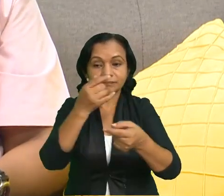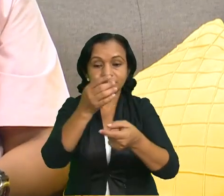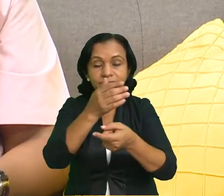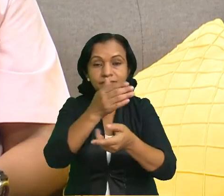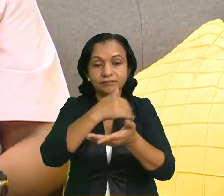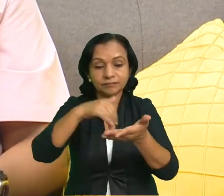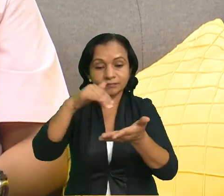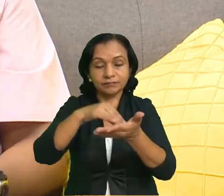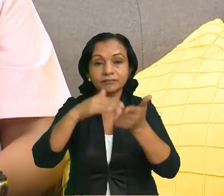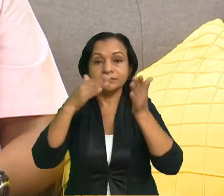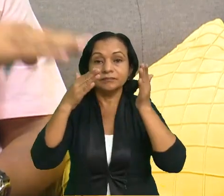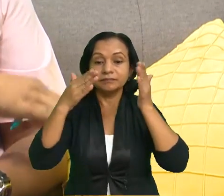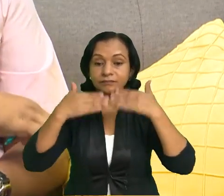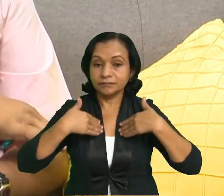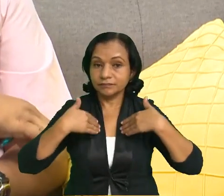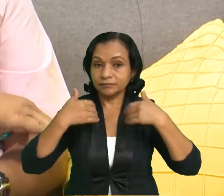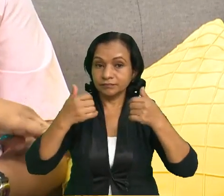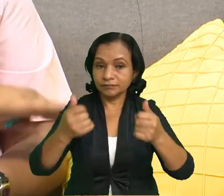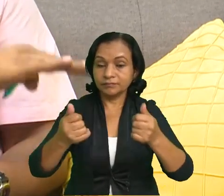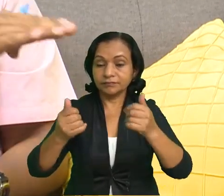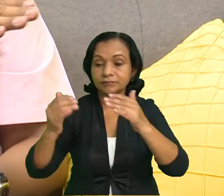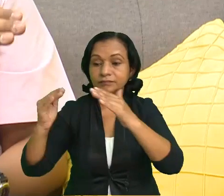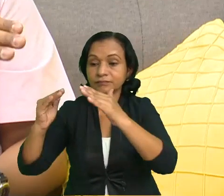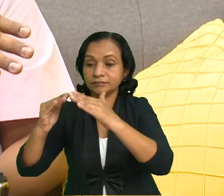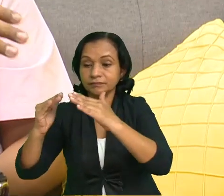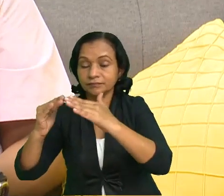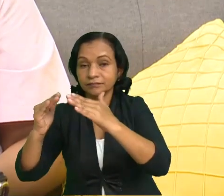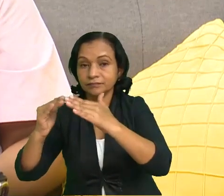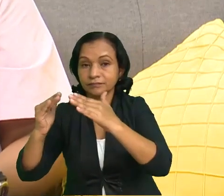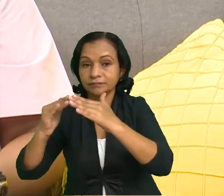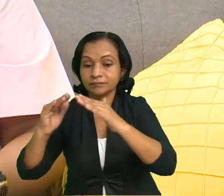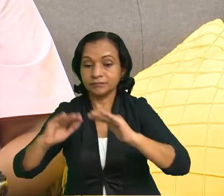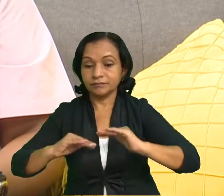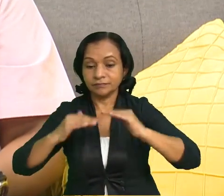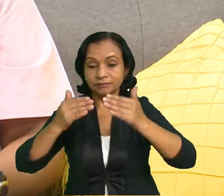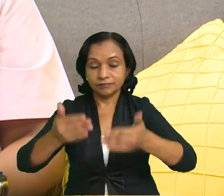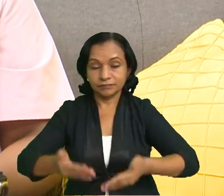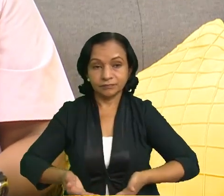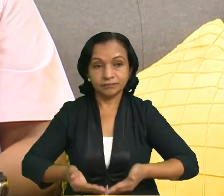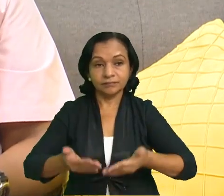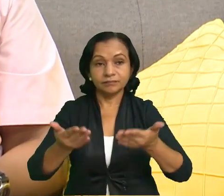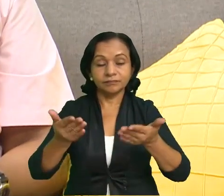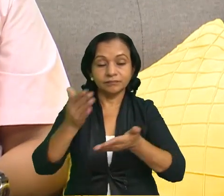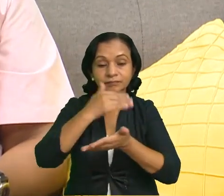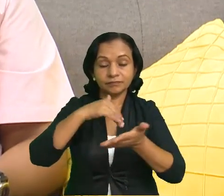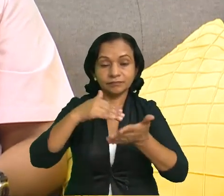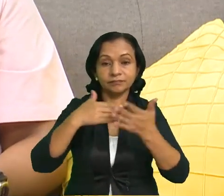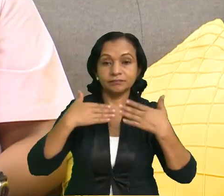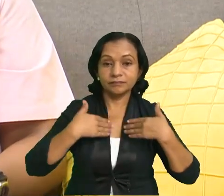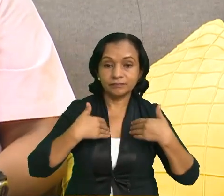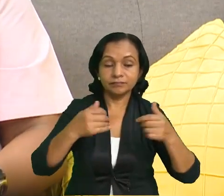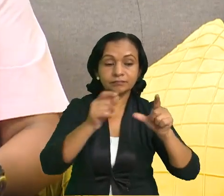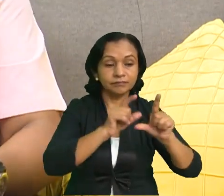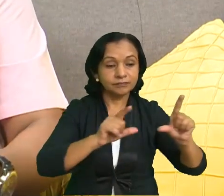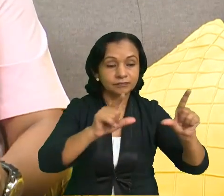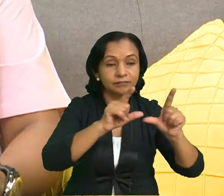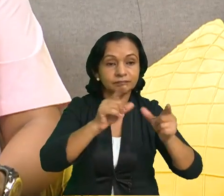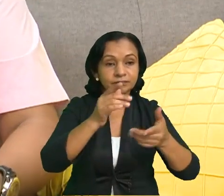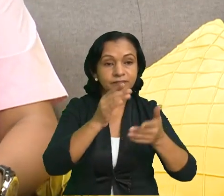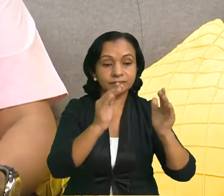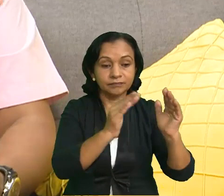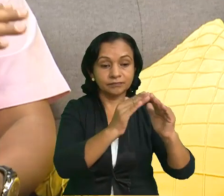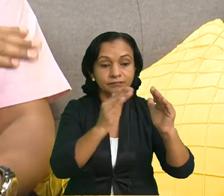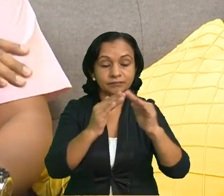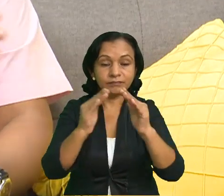atención primaria ya sea atención en la comunidad vía casa materna centro de salud puestos de salud también casas para